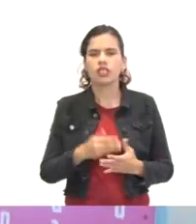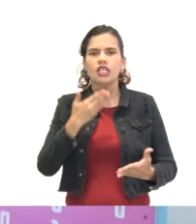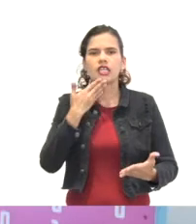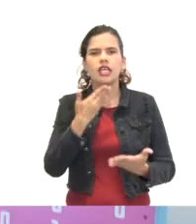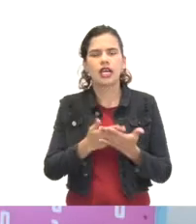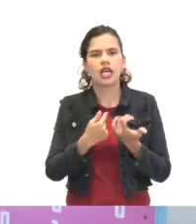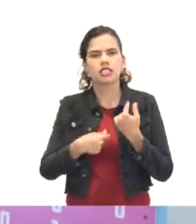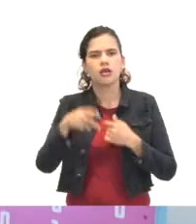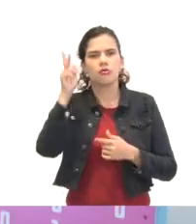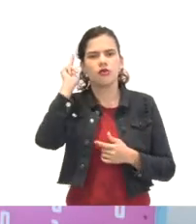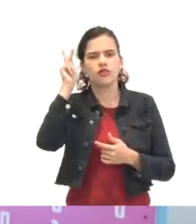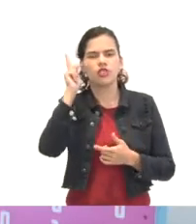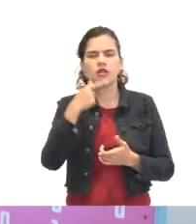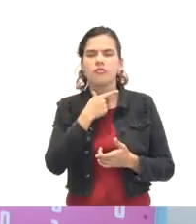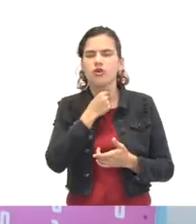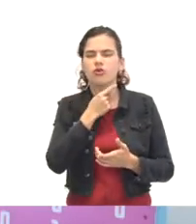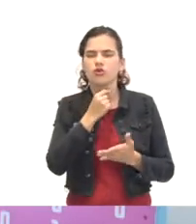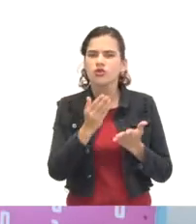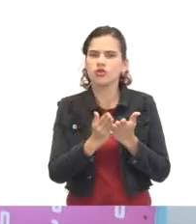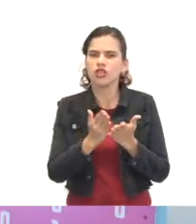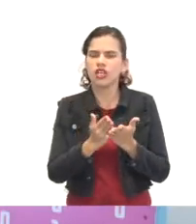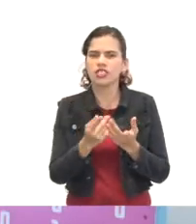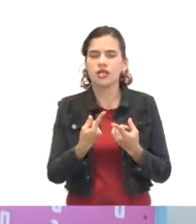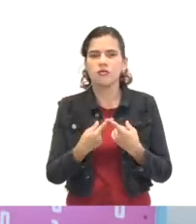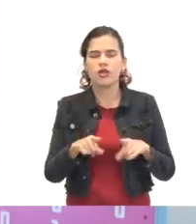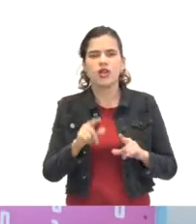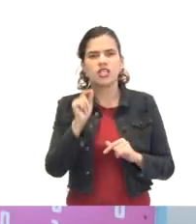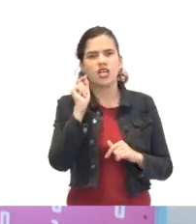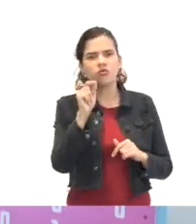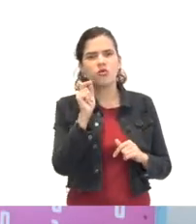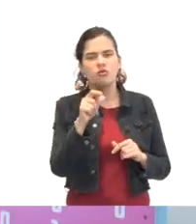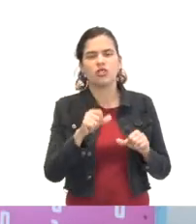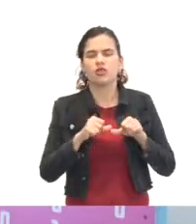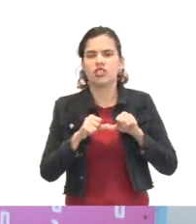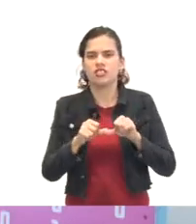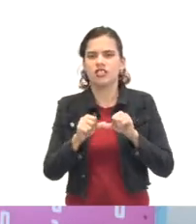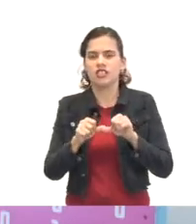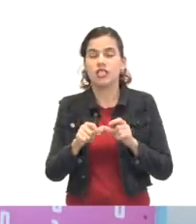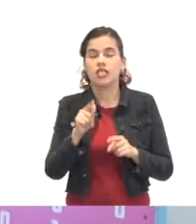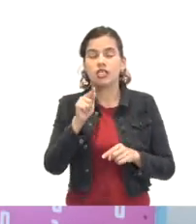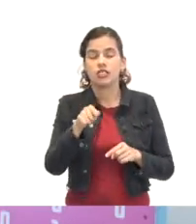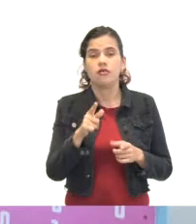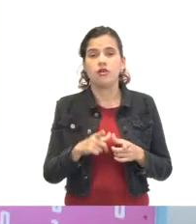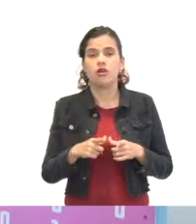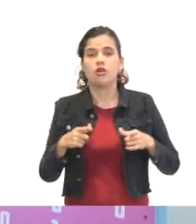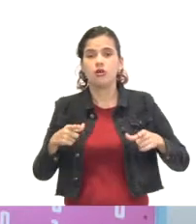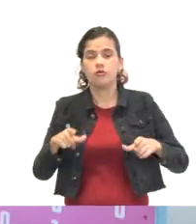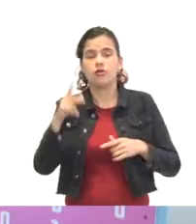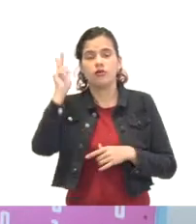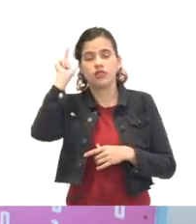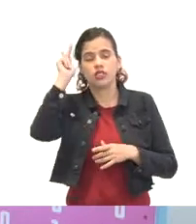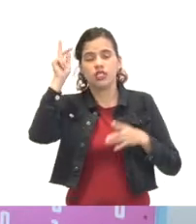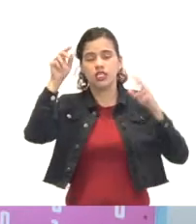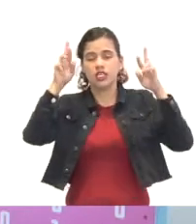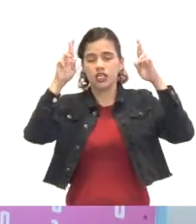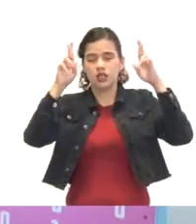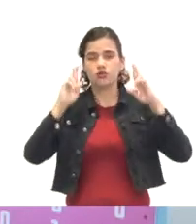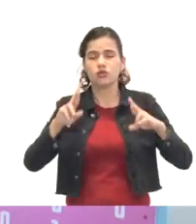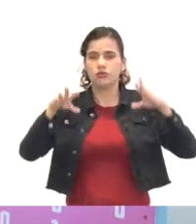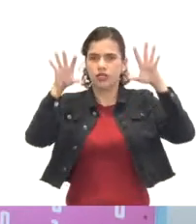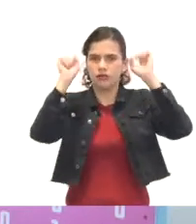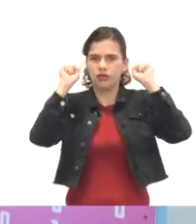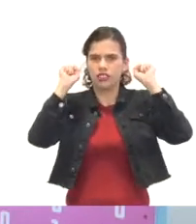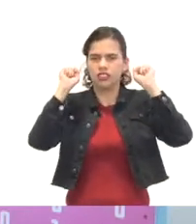Muchas gracias, profesora. Me encantó su clase, pero ha llegado el momento de continuar y esta vez con los docentes de la modalidad